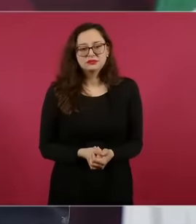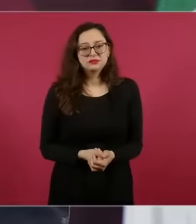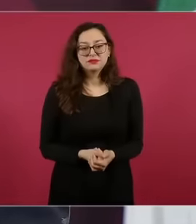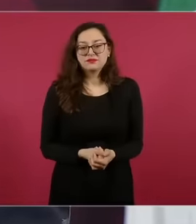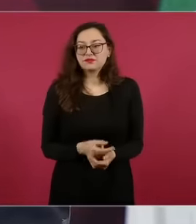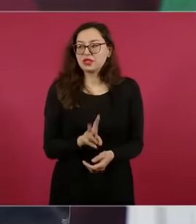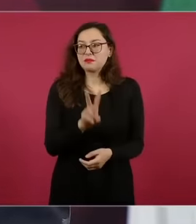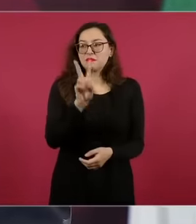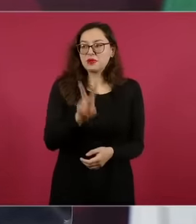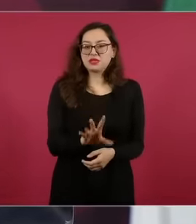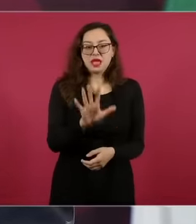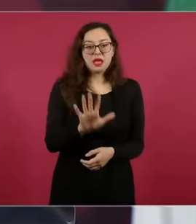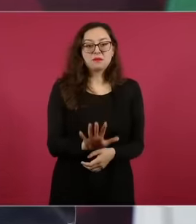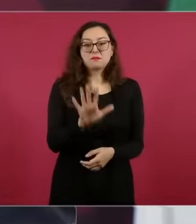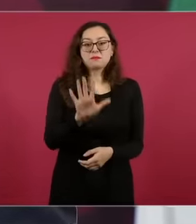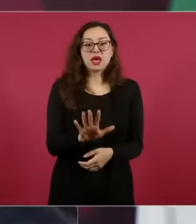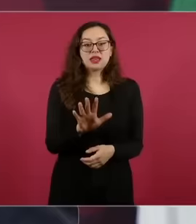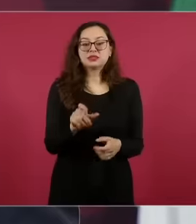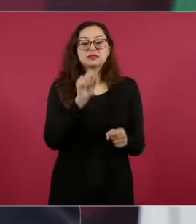el Reforma.